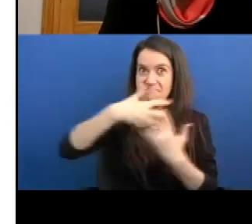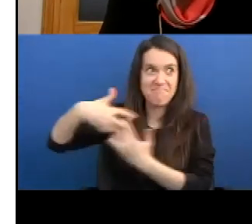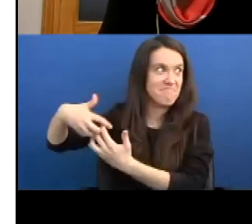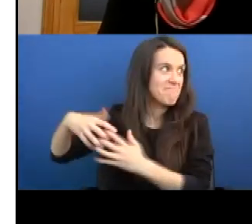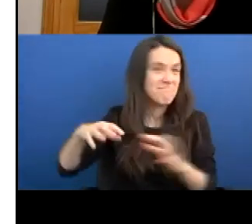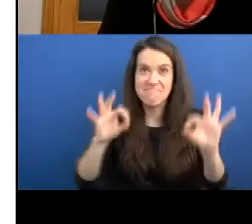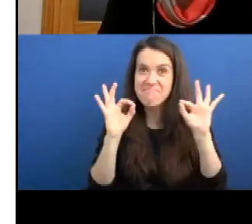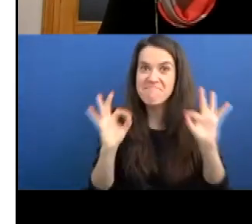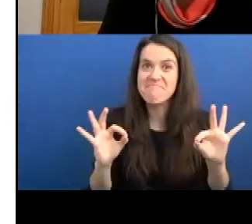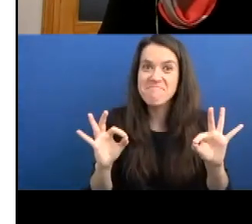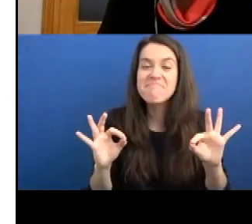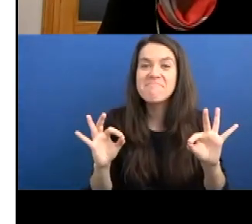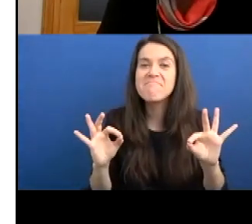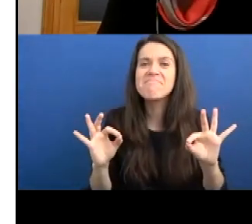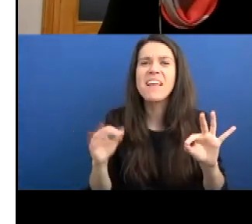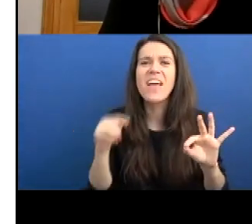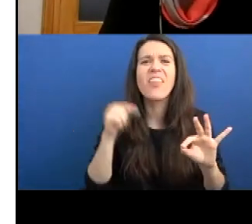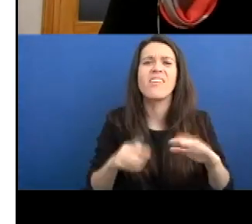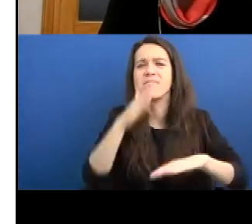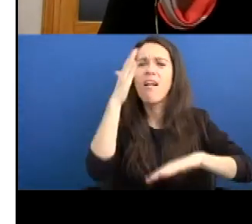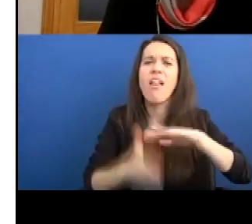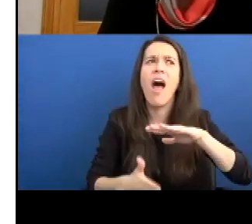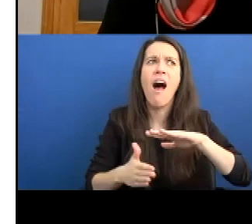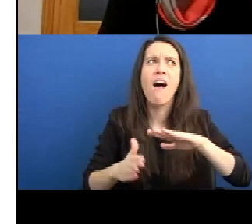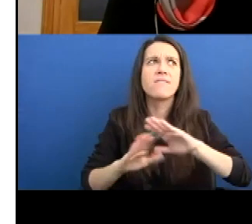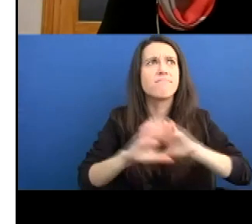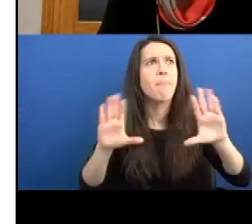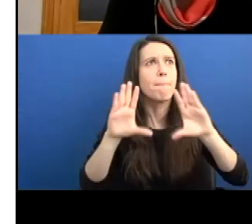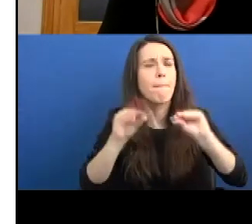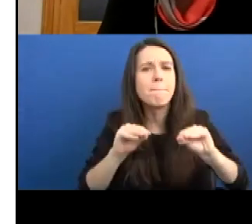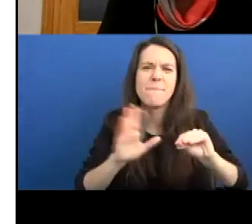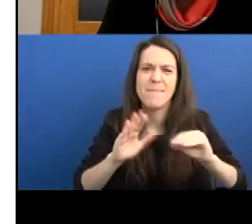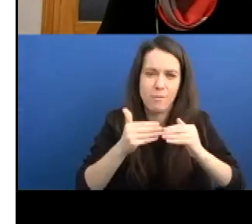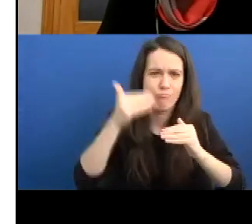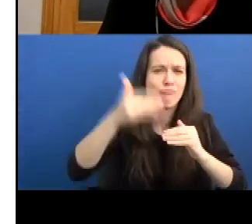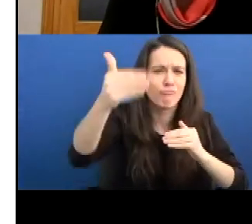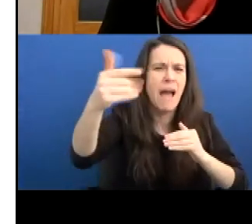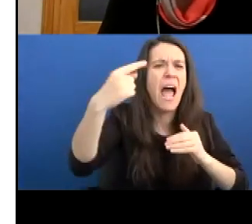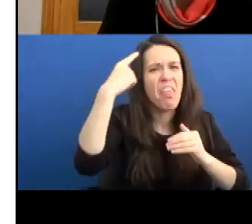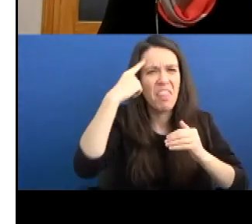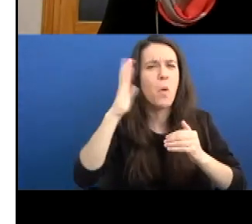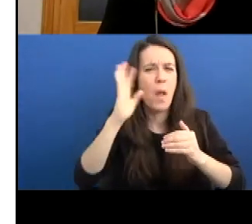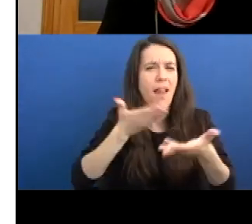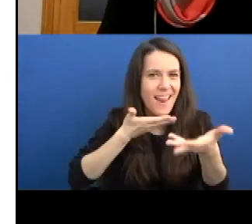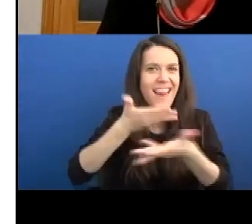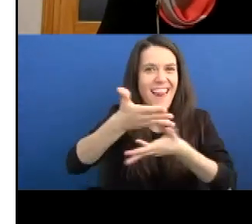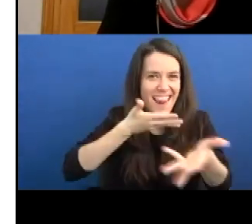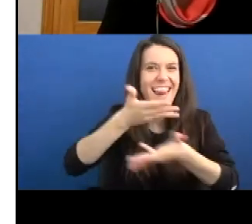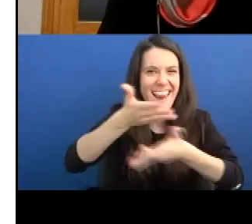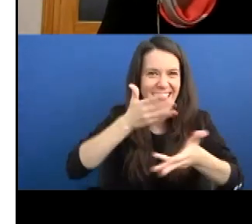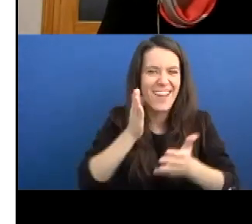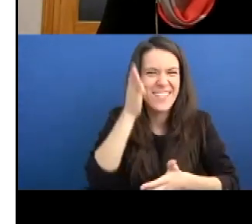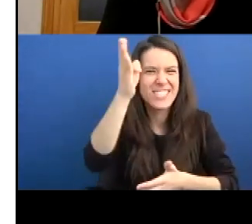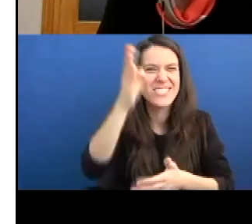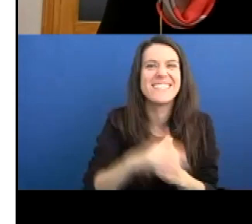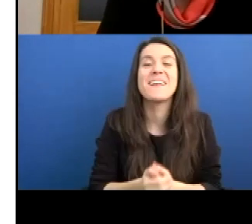arrancamos y el espectáculo debe de continuar. Este intercambio no se detendrá.